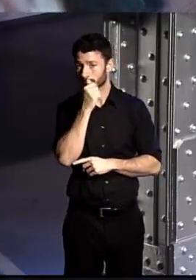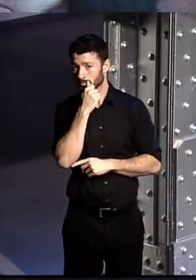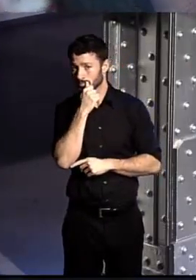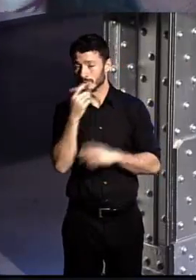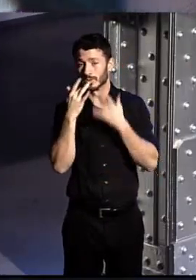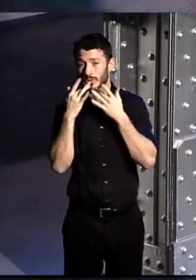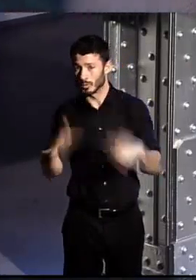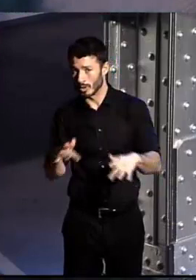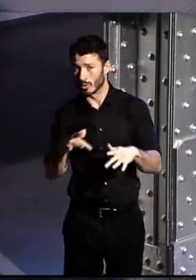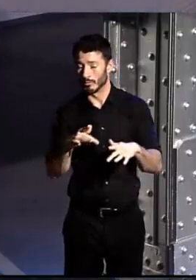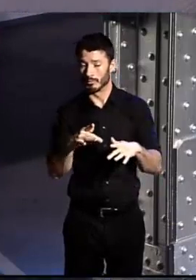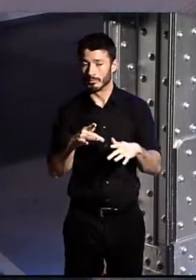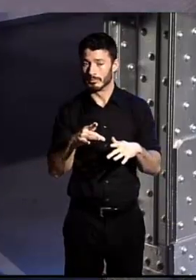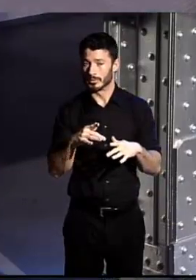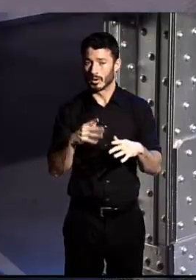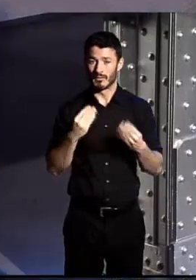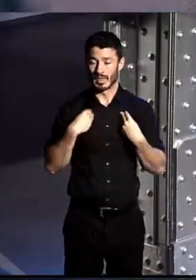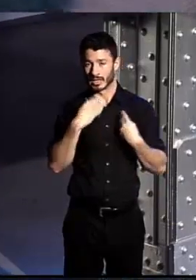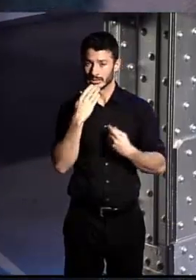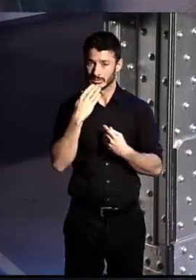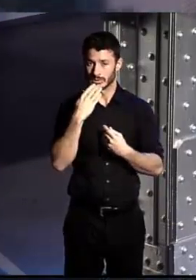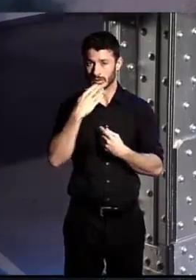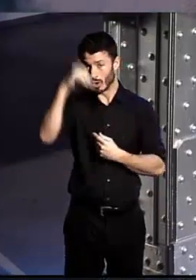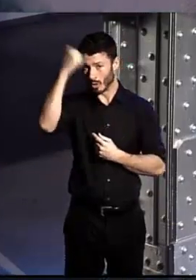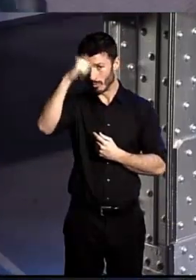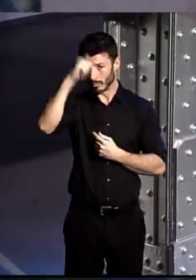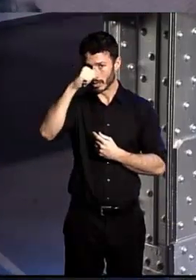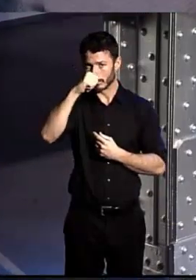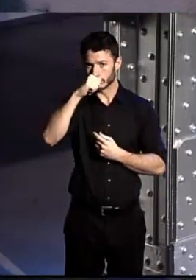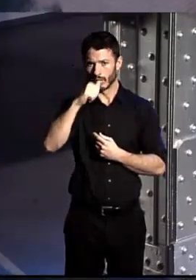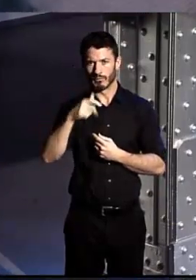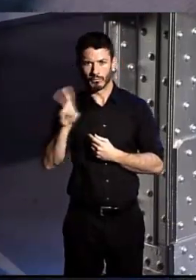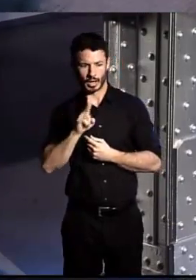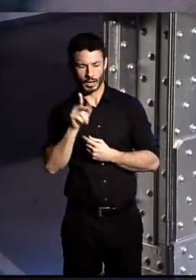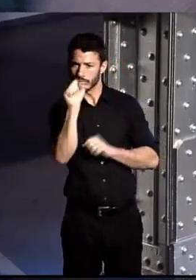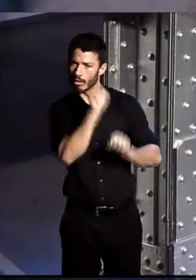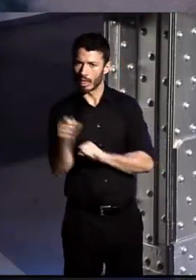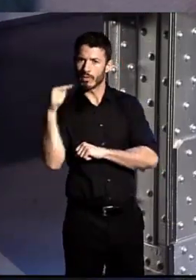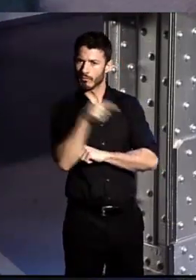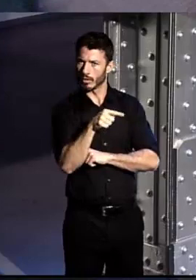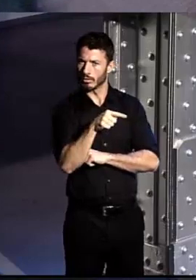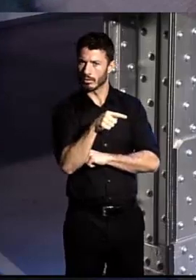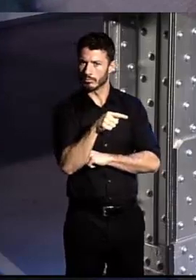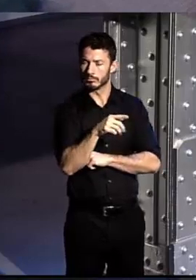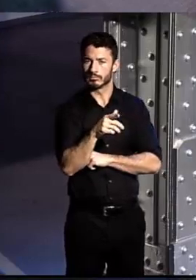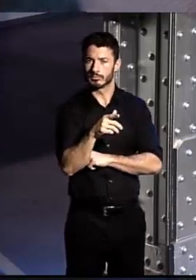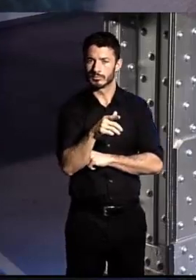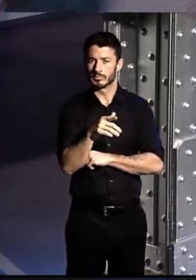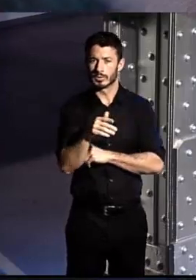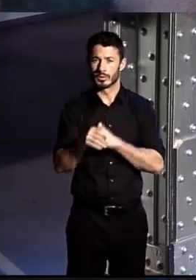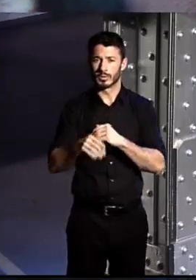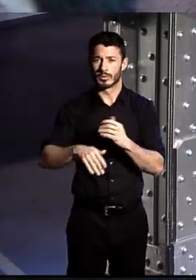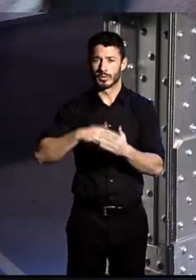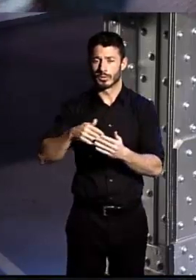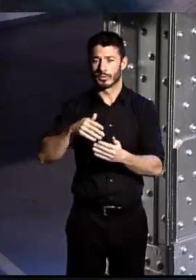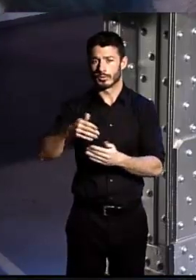varón para sobrevivir en un mundo de varones, Verne la defiende. Cuando los nanteses